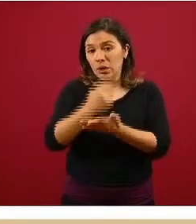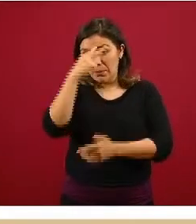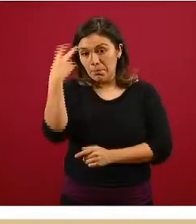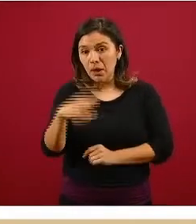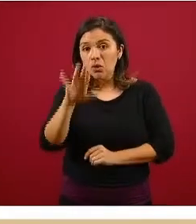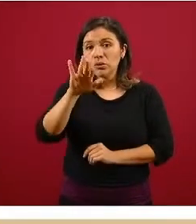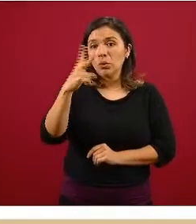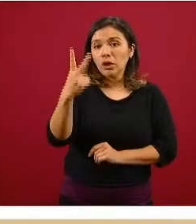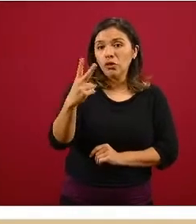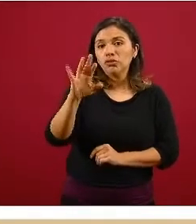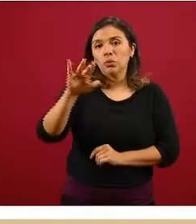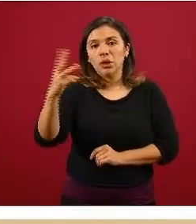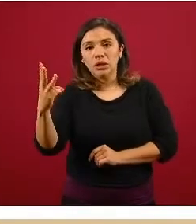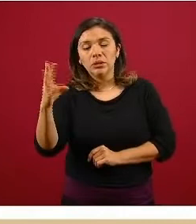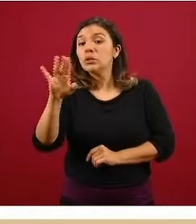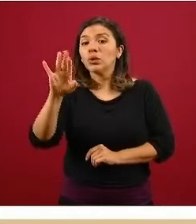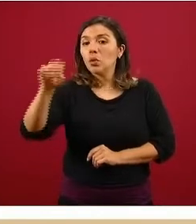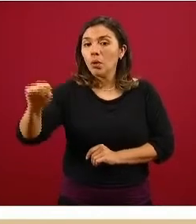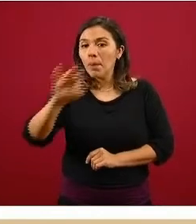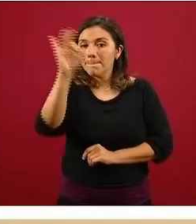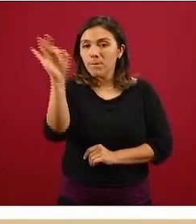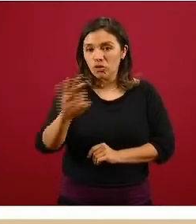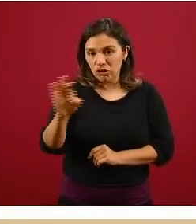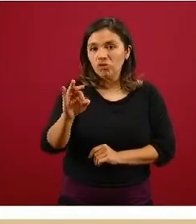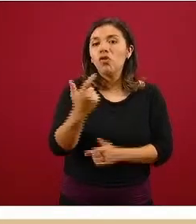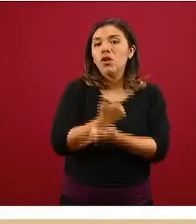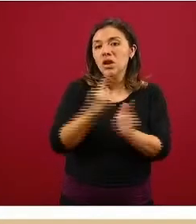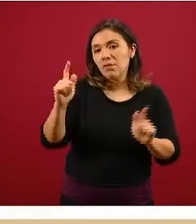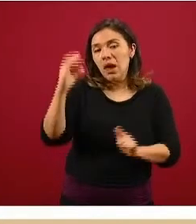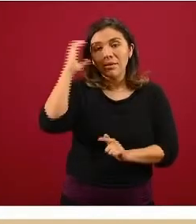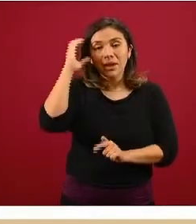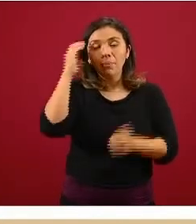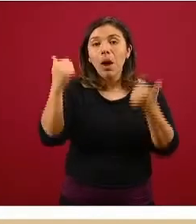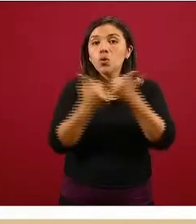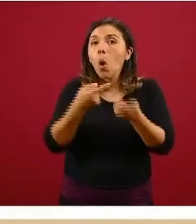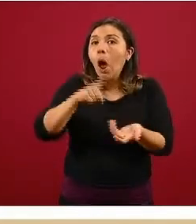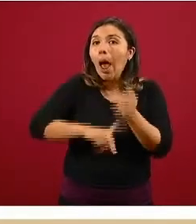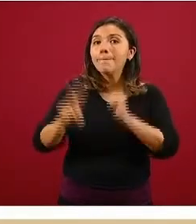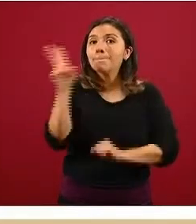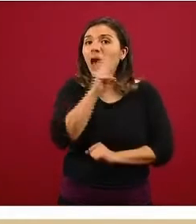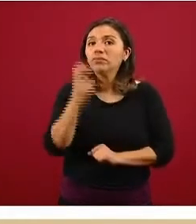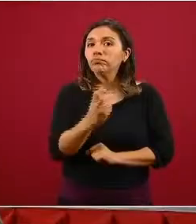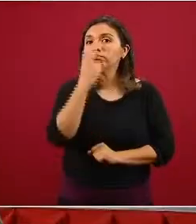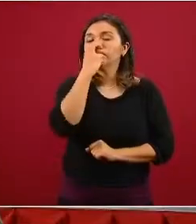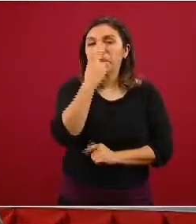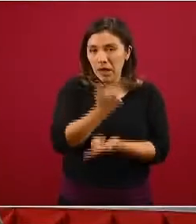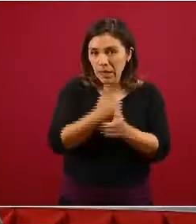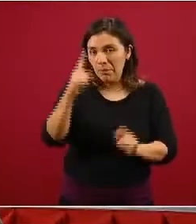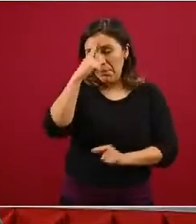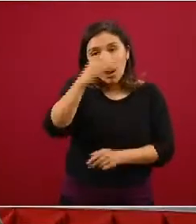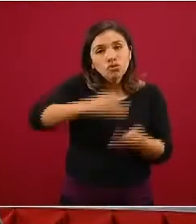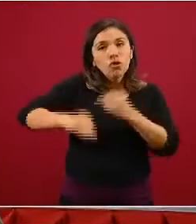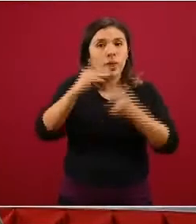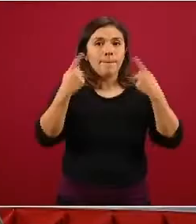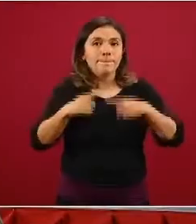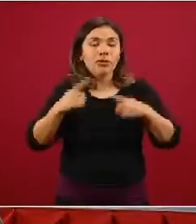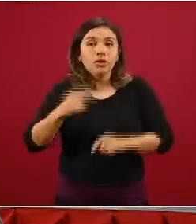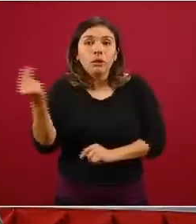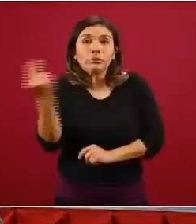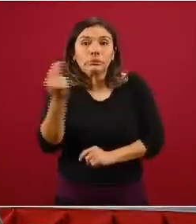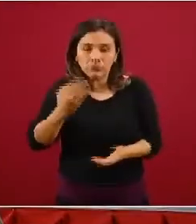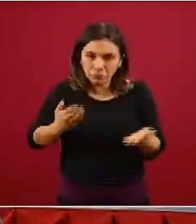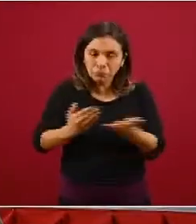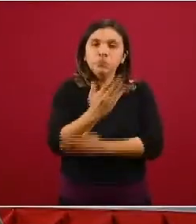México con 52 y 59% de camas con ventilador disponibles para todas